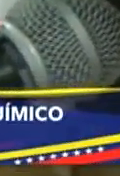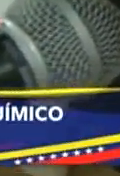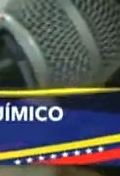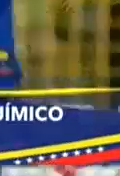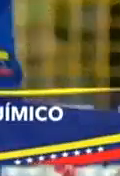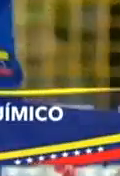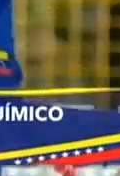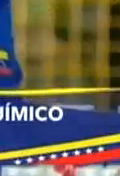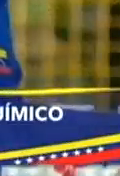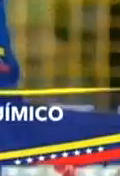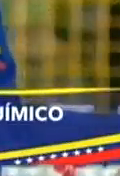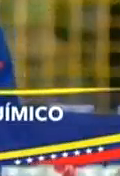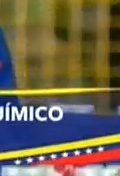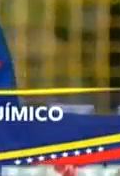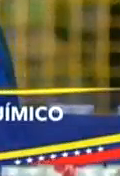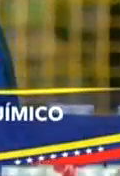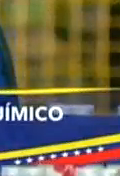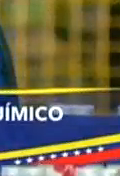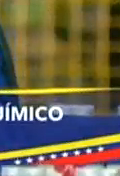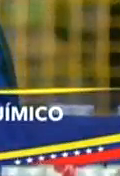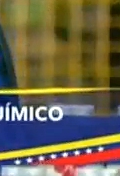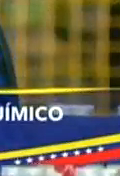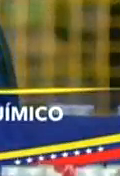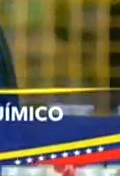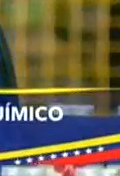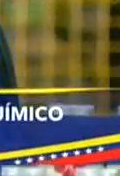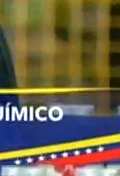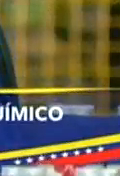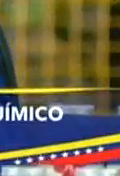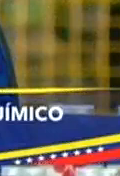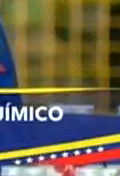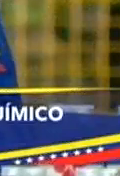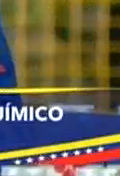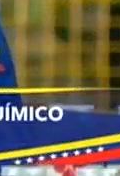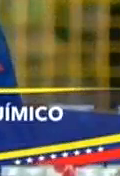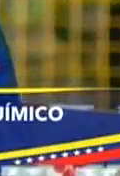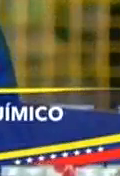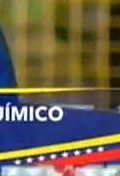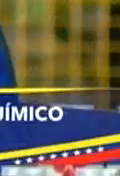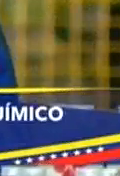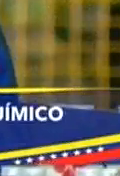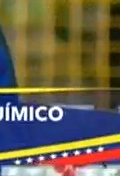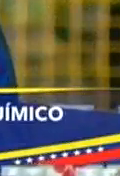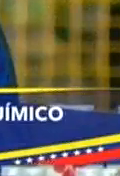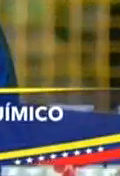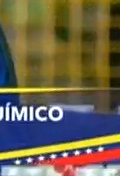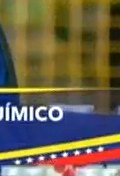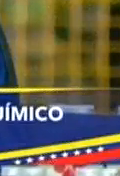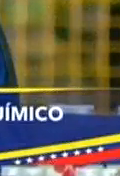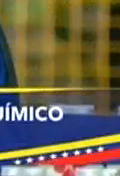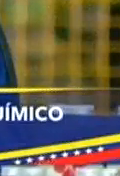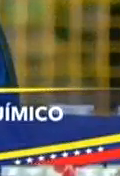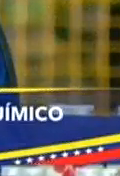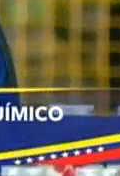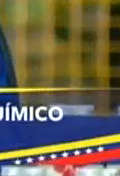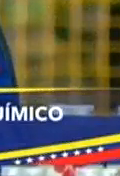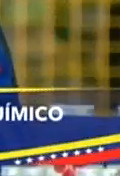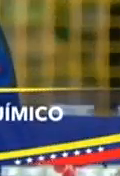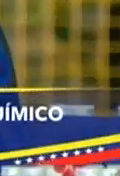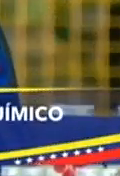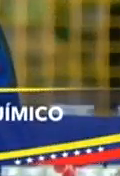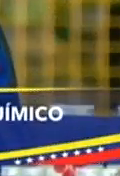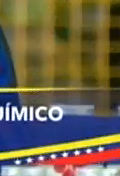de salud, área alimenticia y el área de automotriz. Automotriz se transforma en diferentes áreas o